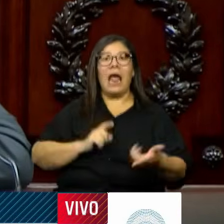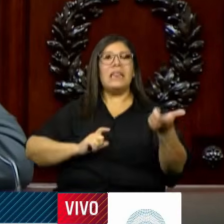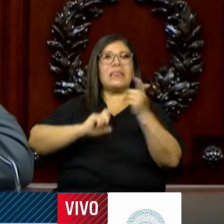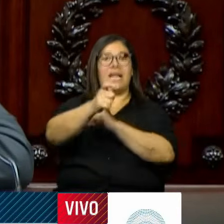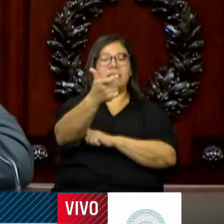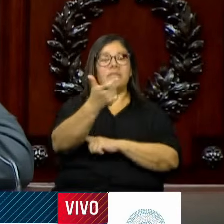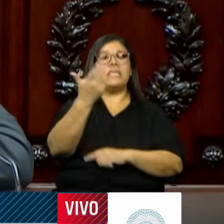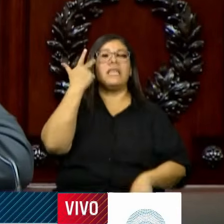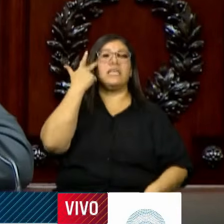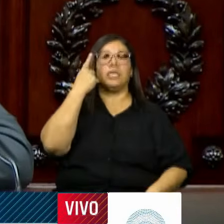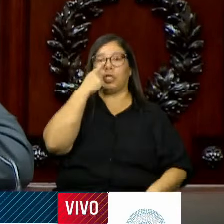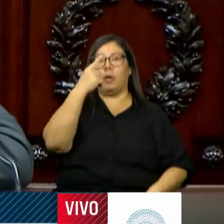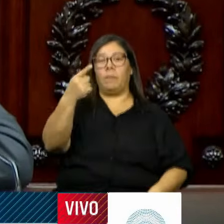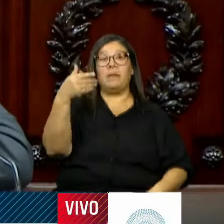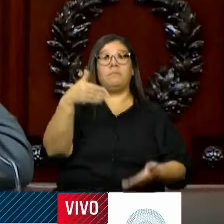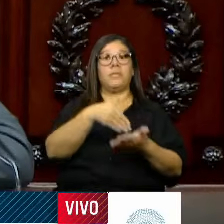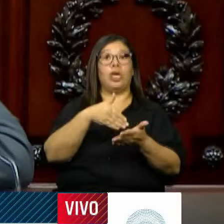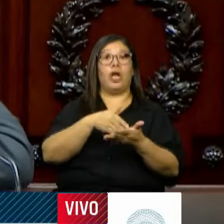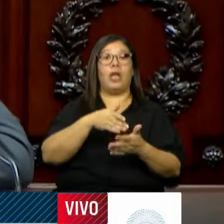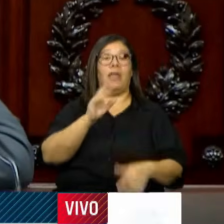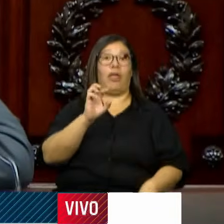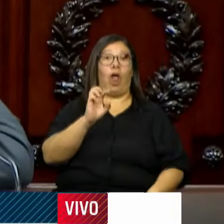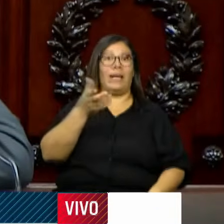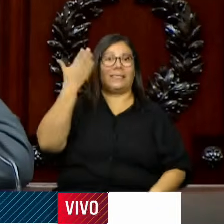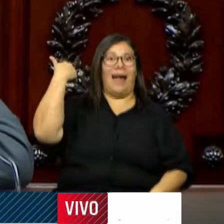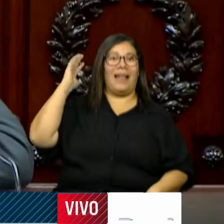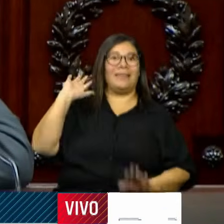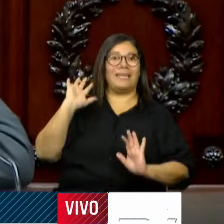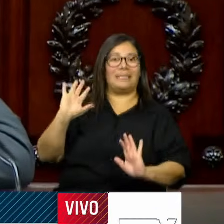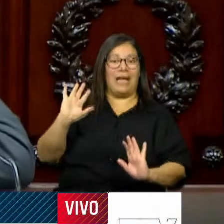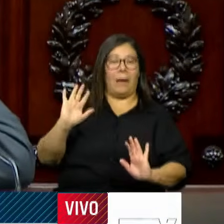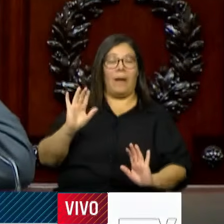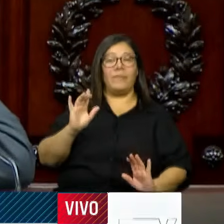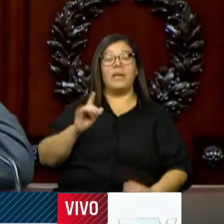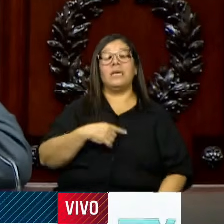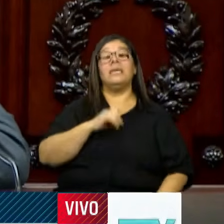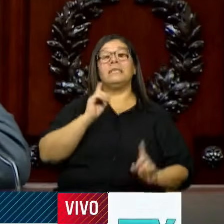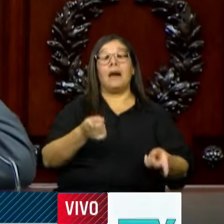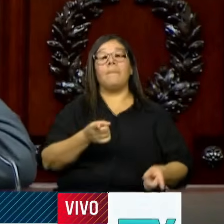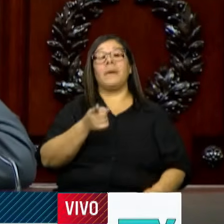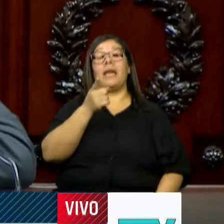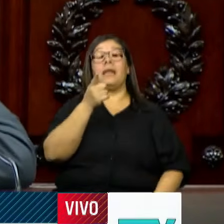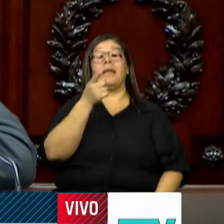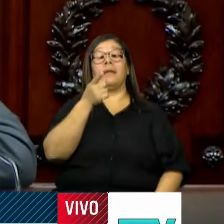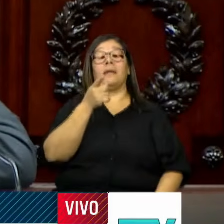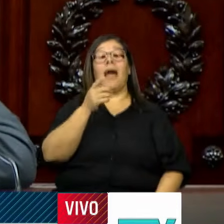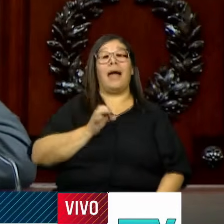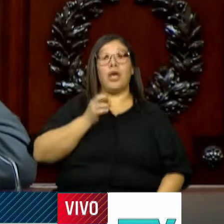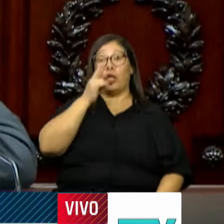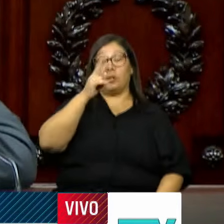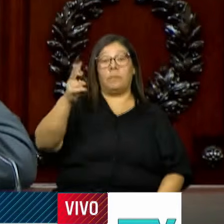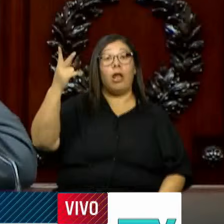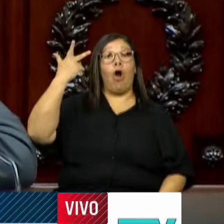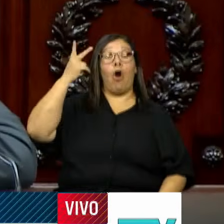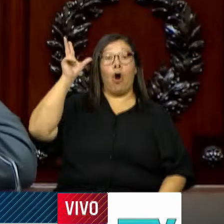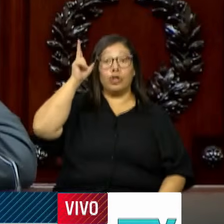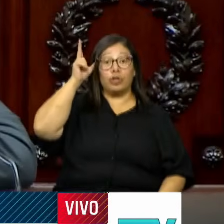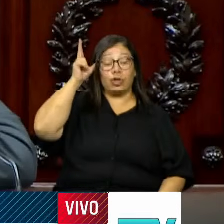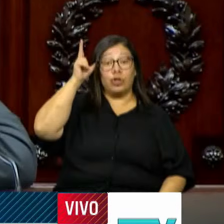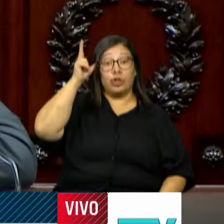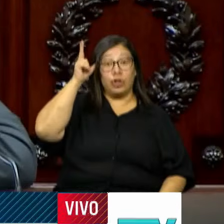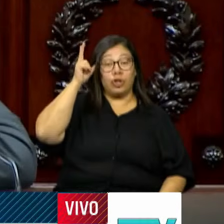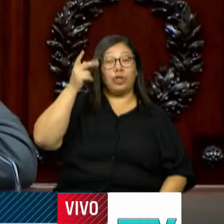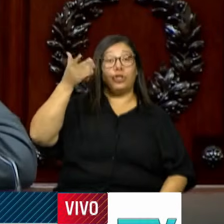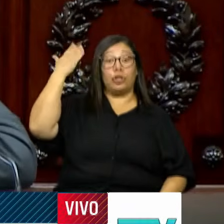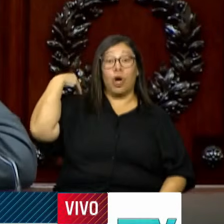Estado. Además, también por primera vez desde 2008, la compañía va a incorporar 18 nuevos aviones a su